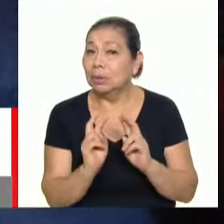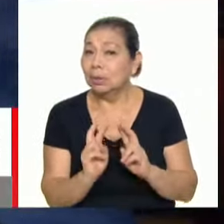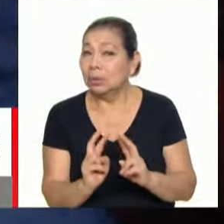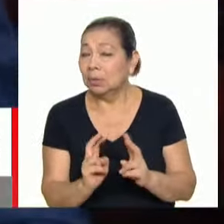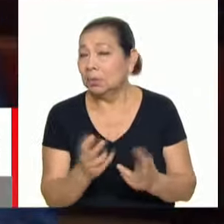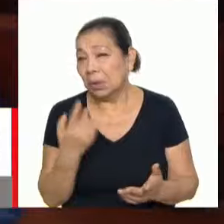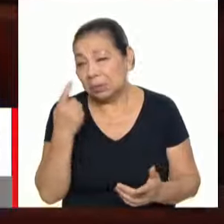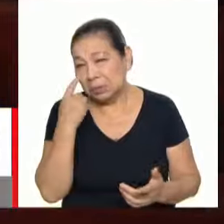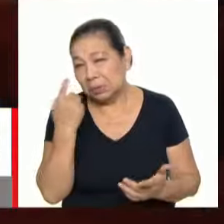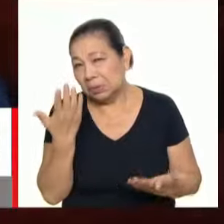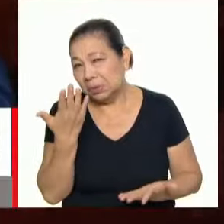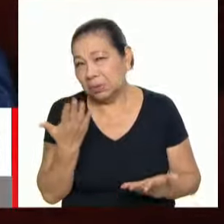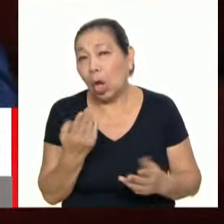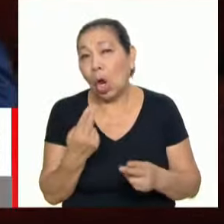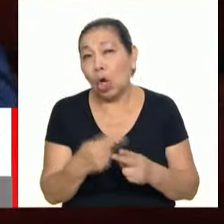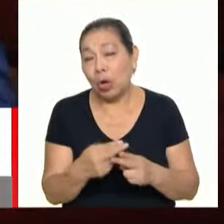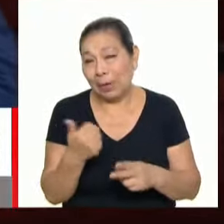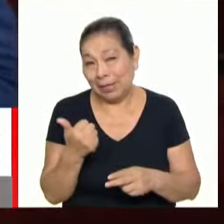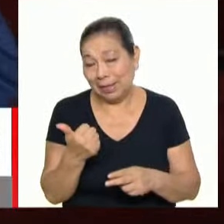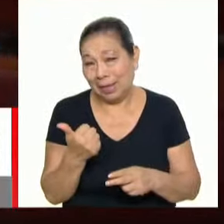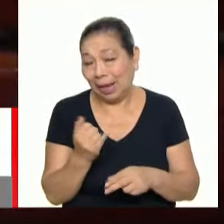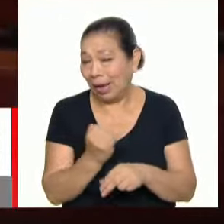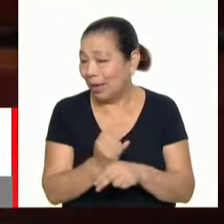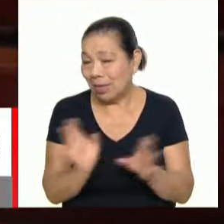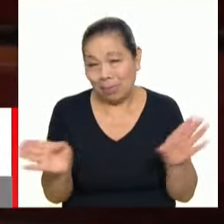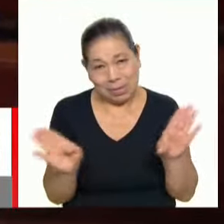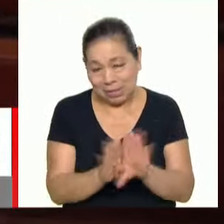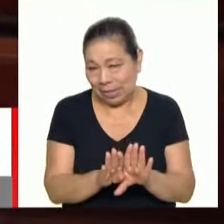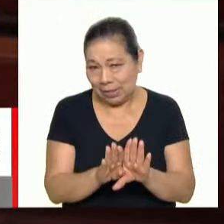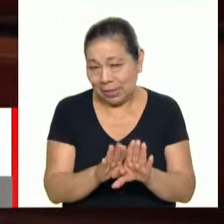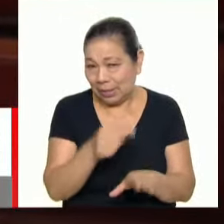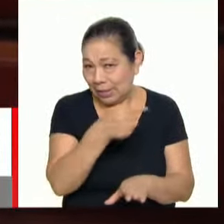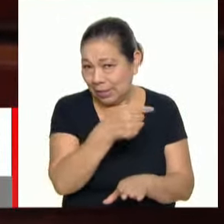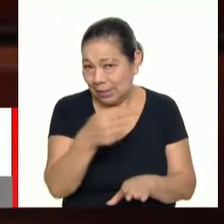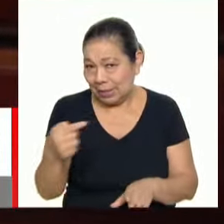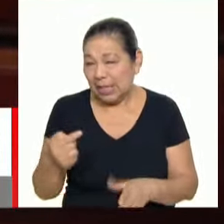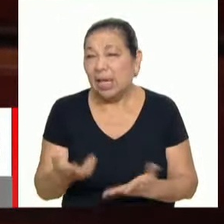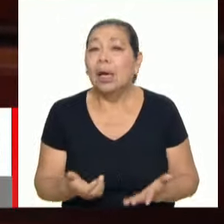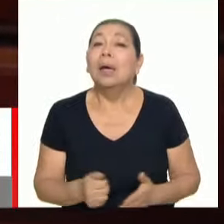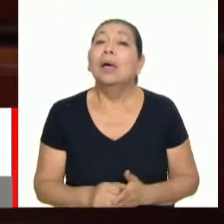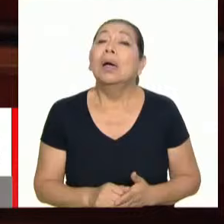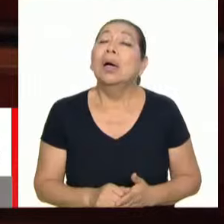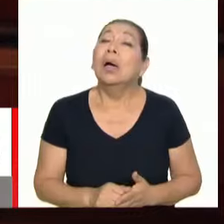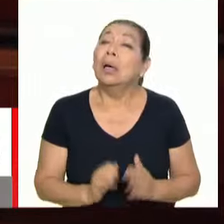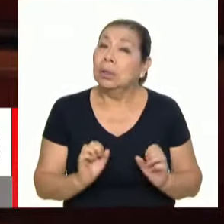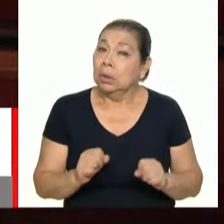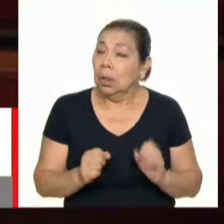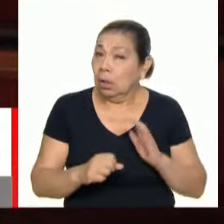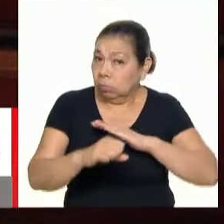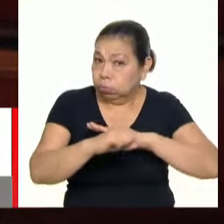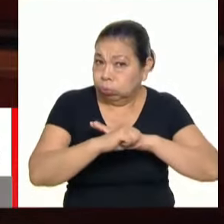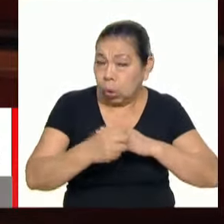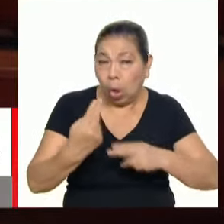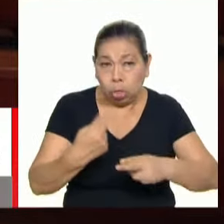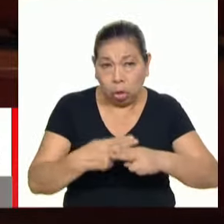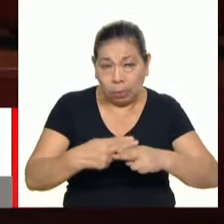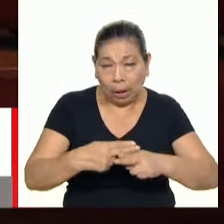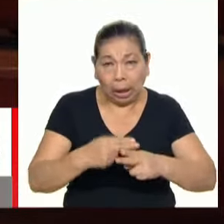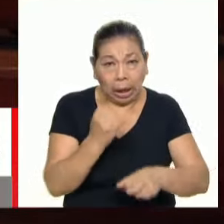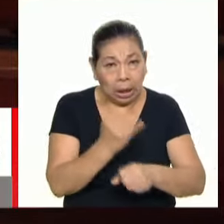a conocer ya el nombre de las 10 iglesias que no van a participar en Semana Santa, en esas actividades. ¿Va a estar publicado estos nombres de las